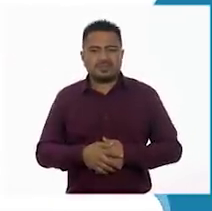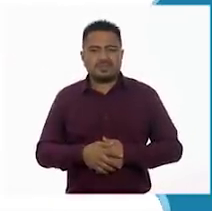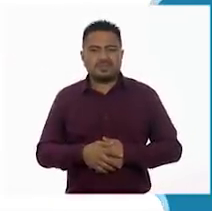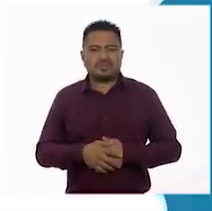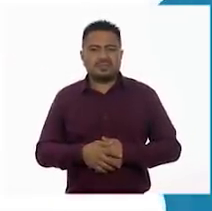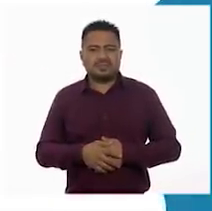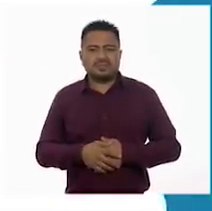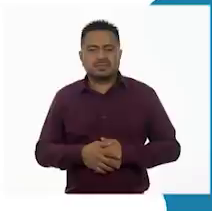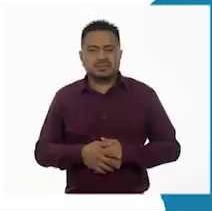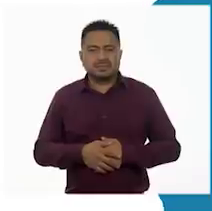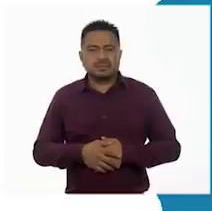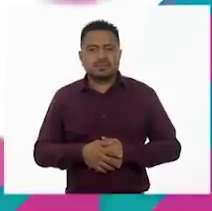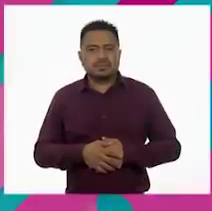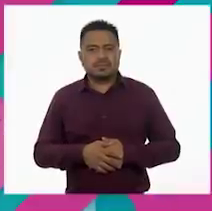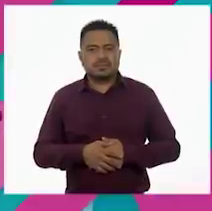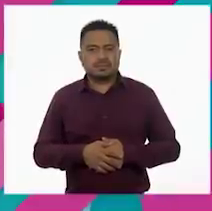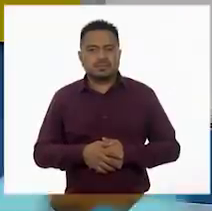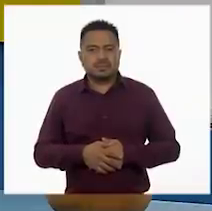aprendeencasa.sep.gob.mx.